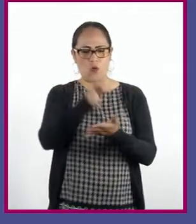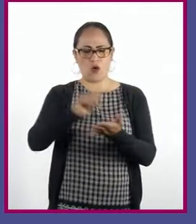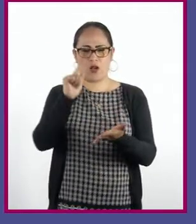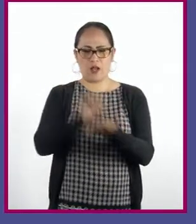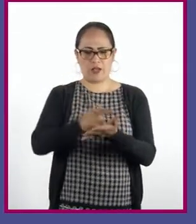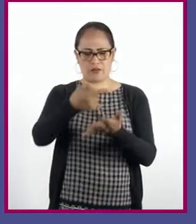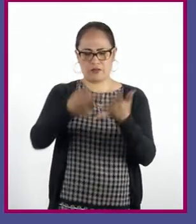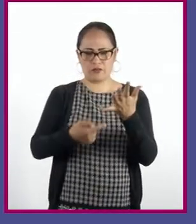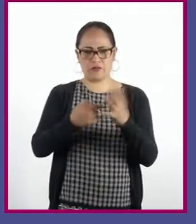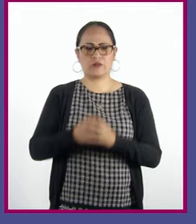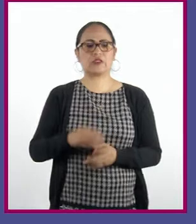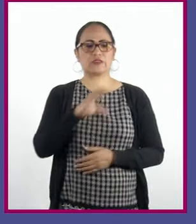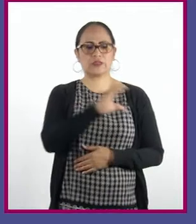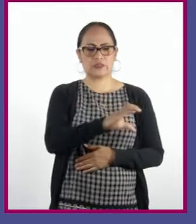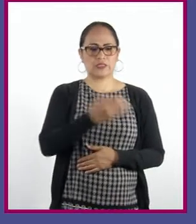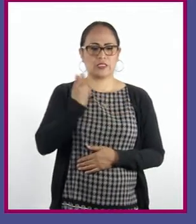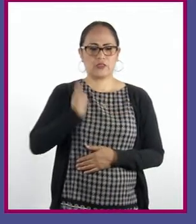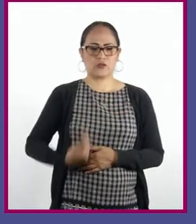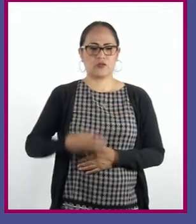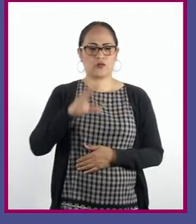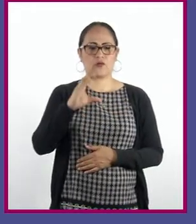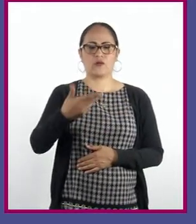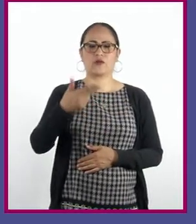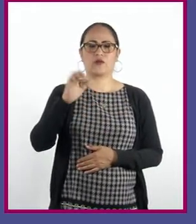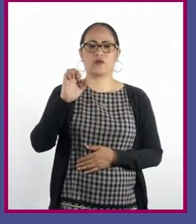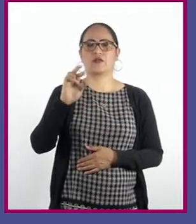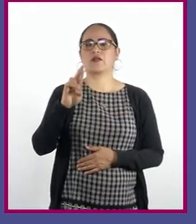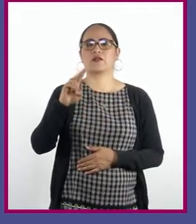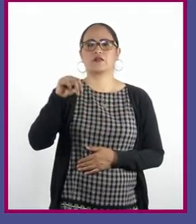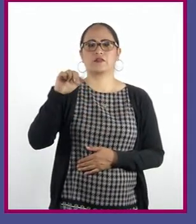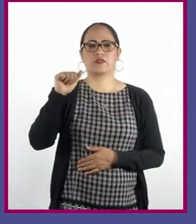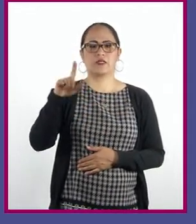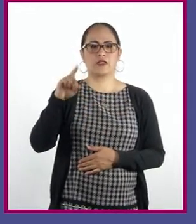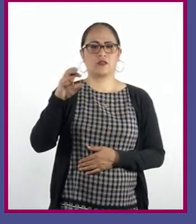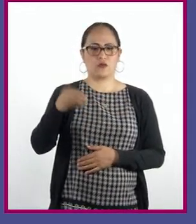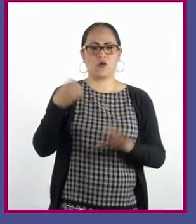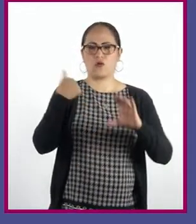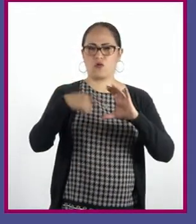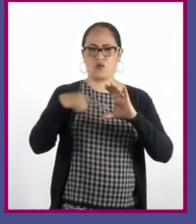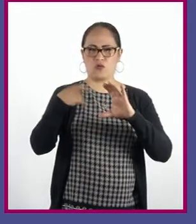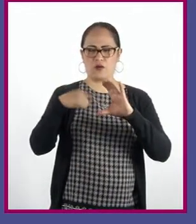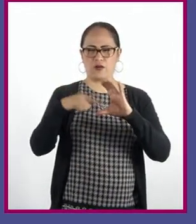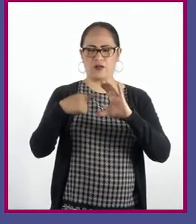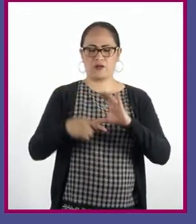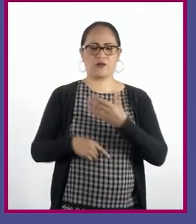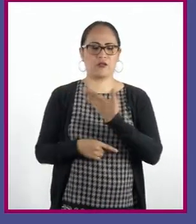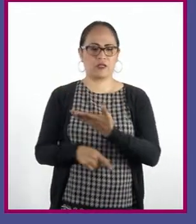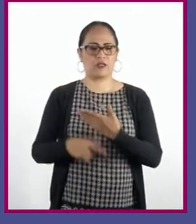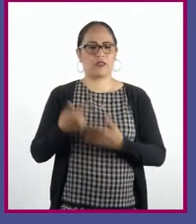usted C. Hernaldo González Torres. Correo